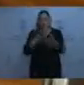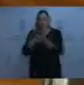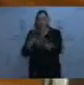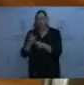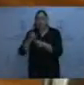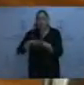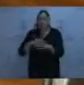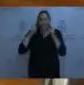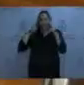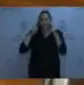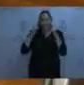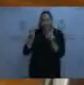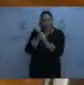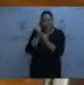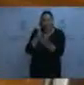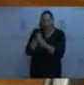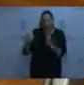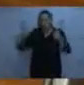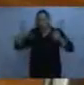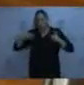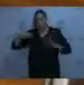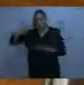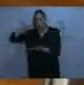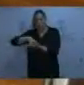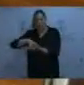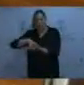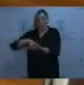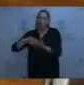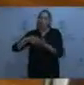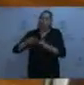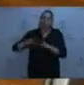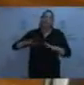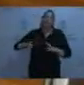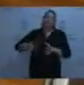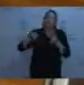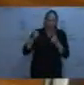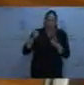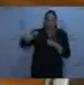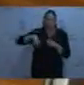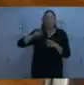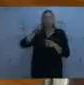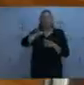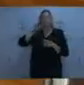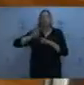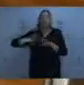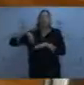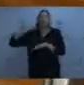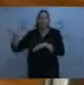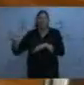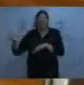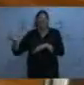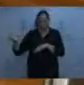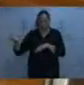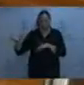trabajo que tienen que o que tendrían que realizar los centros. Habrá también personal externo